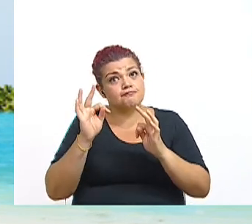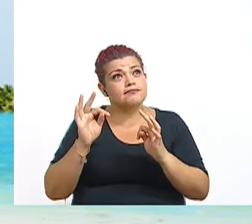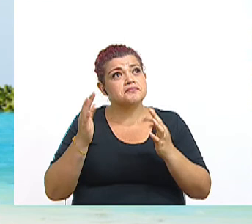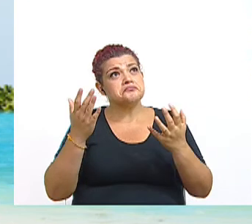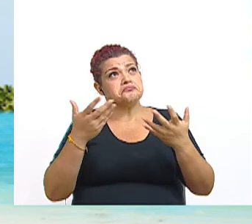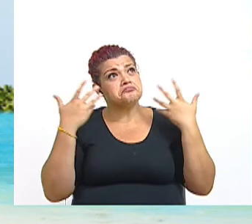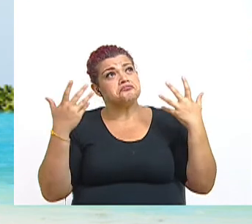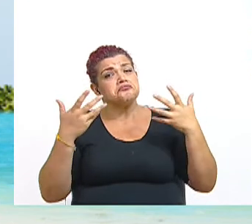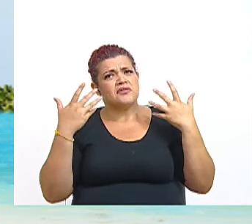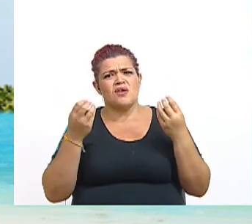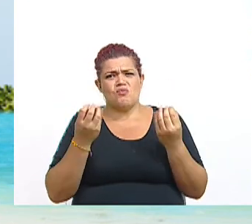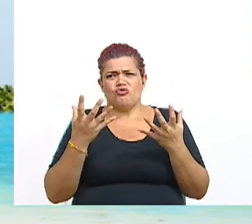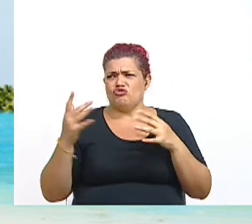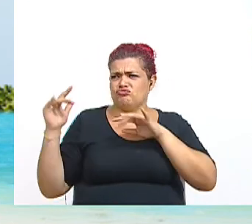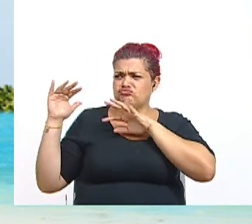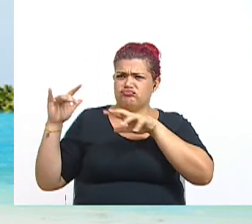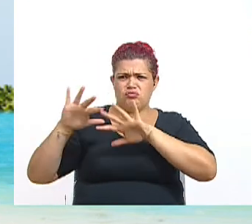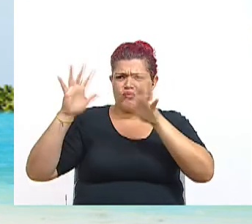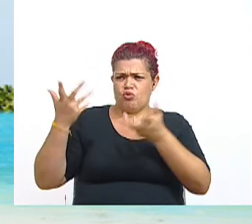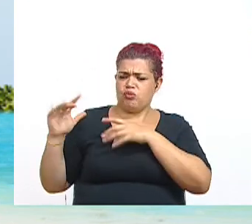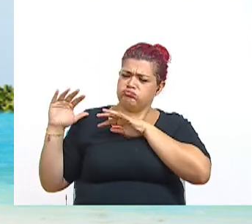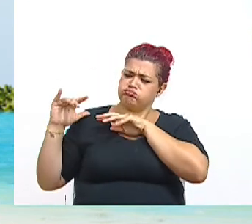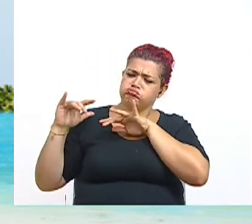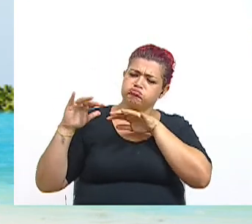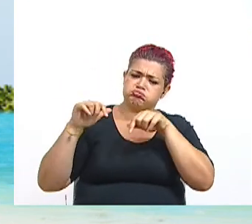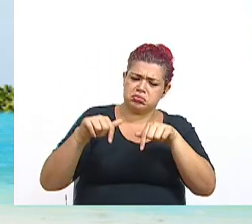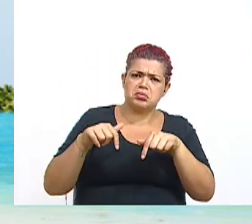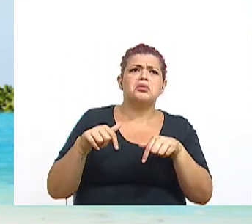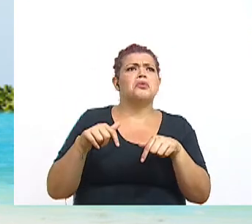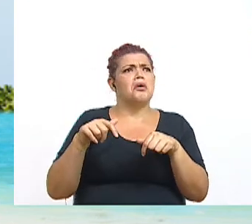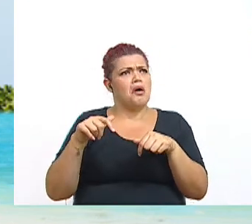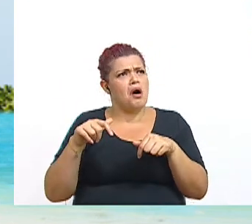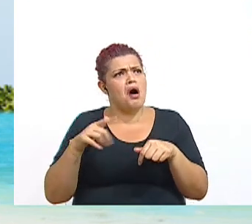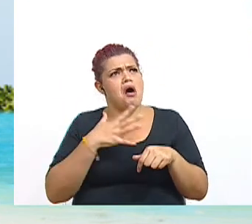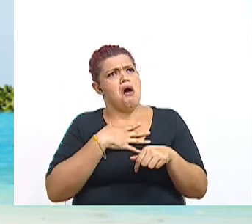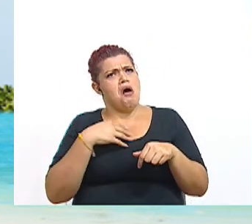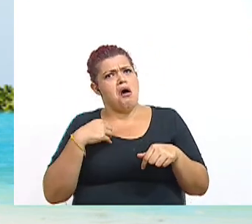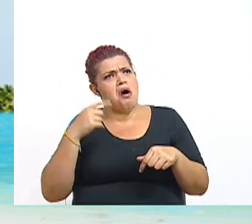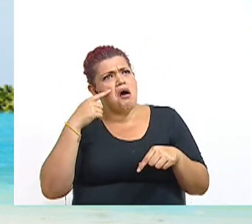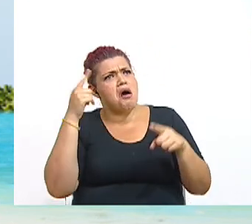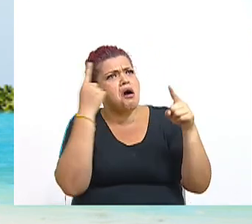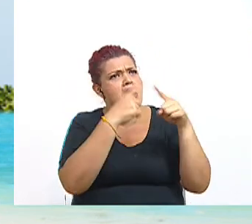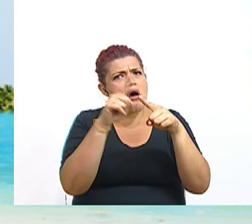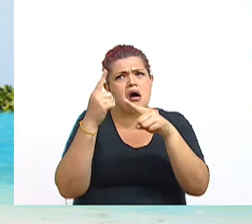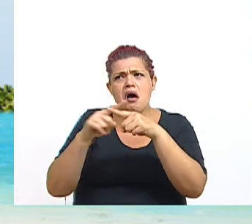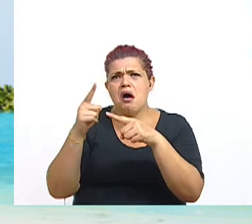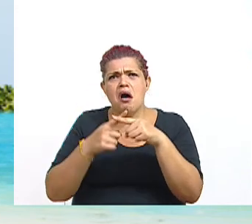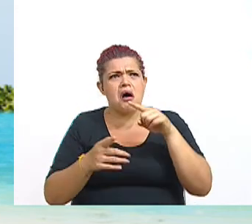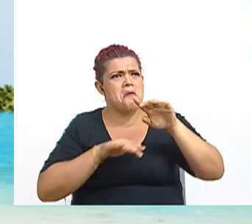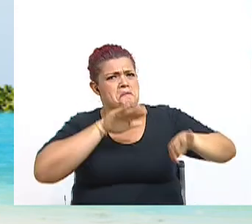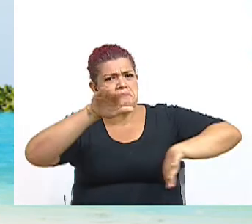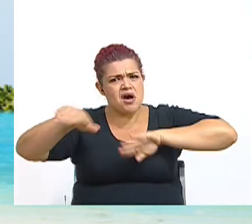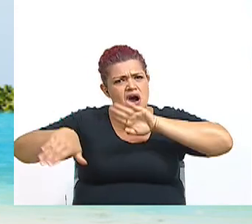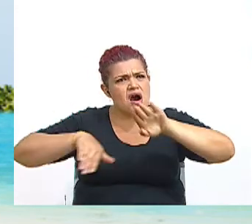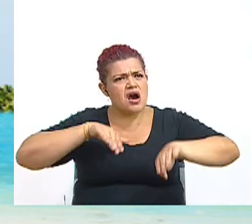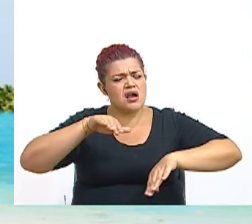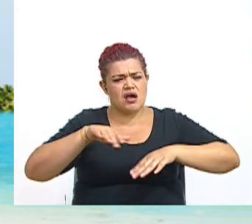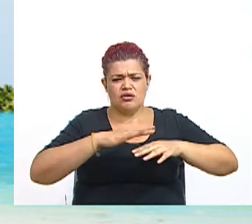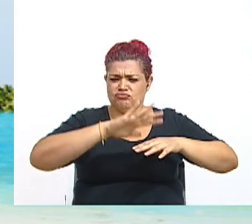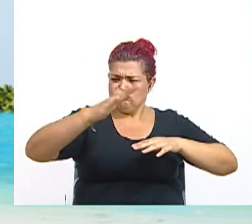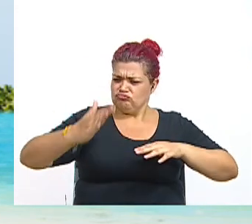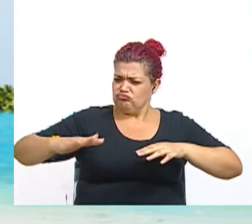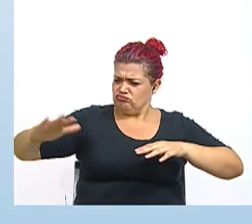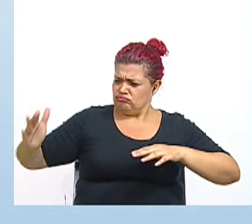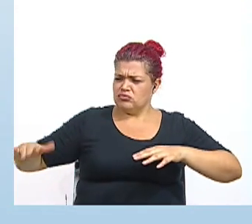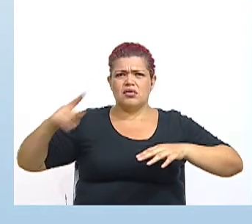a miles de turistas de todo el mundo y vienen acá precisamente por nuestra biodiversidad, por nuestras playas, por nuestras costas, por